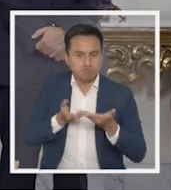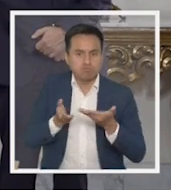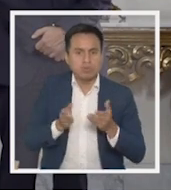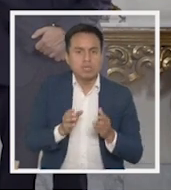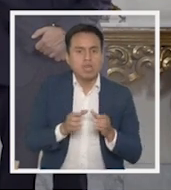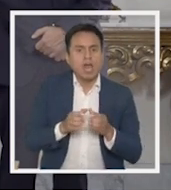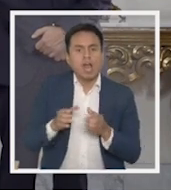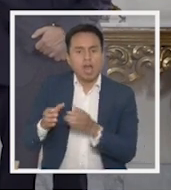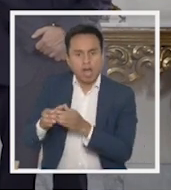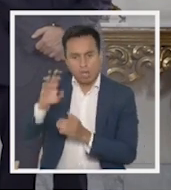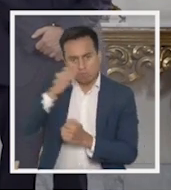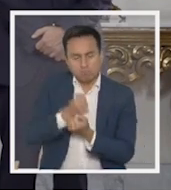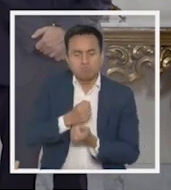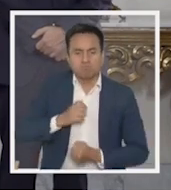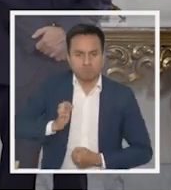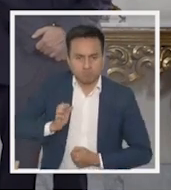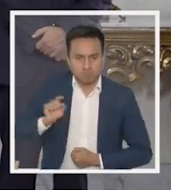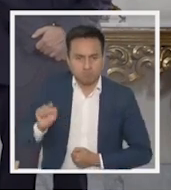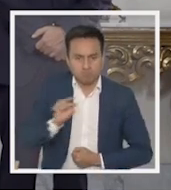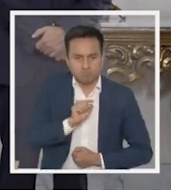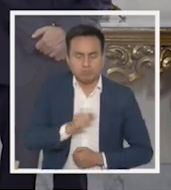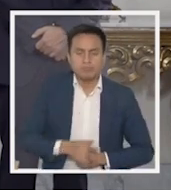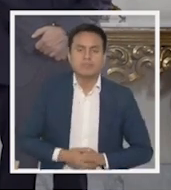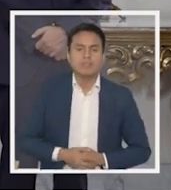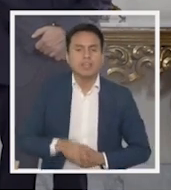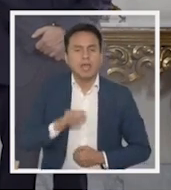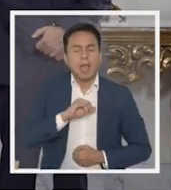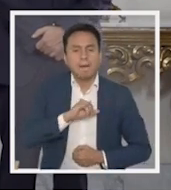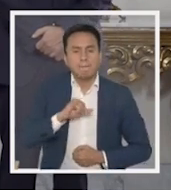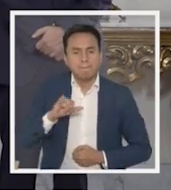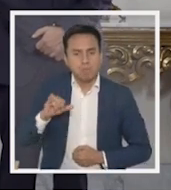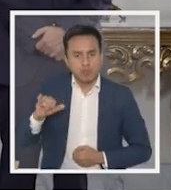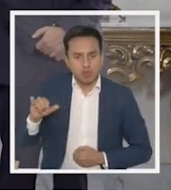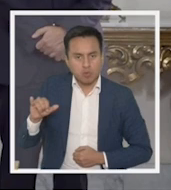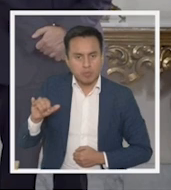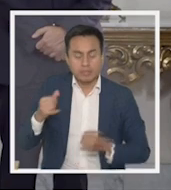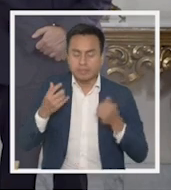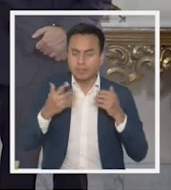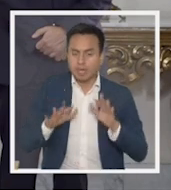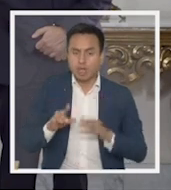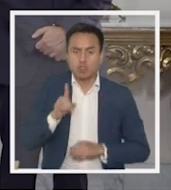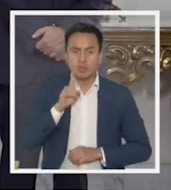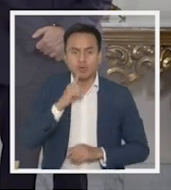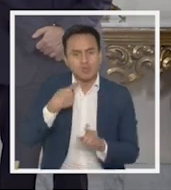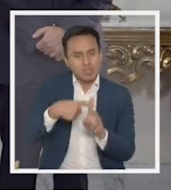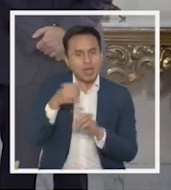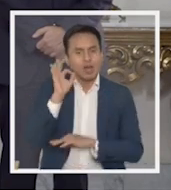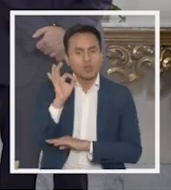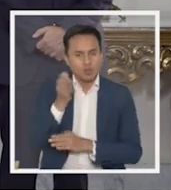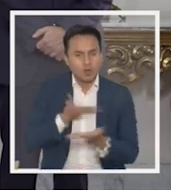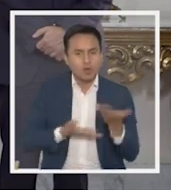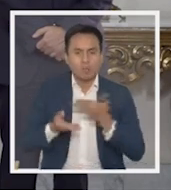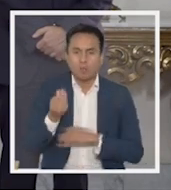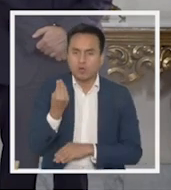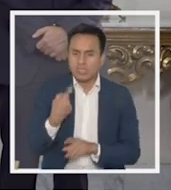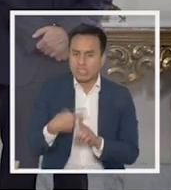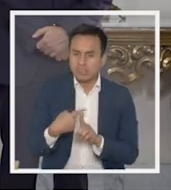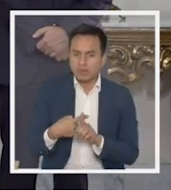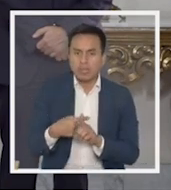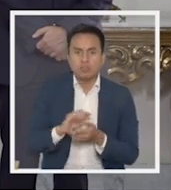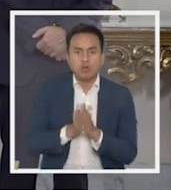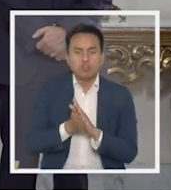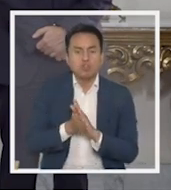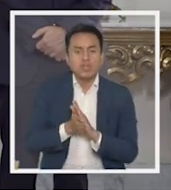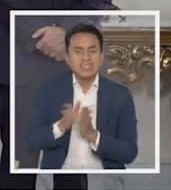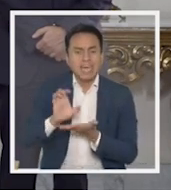Posteriormente, tuvimos una positiva reunión con todos los poderes del Estado, incluida también la